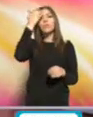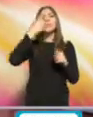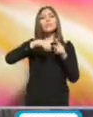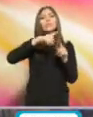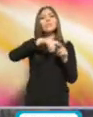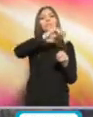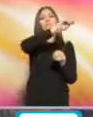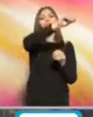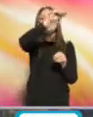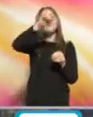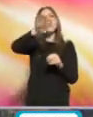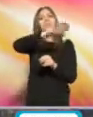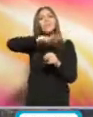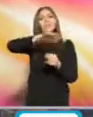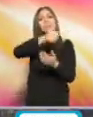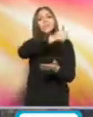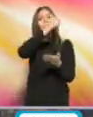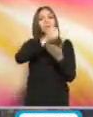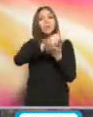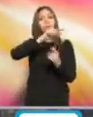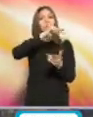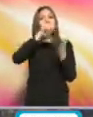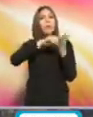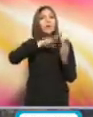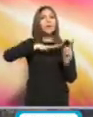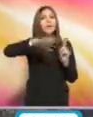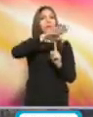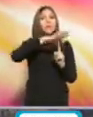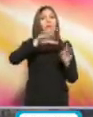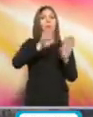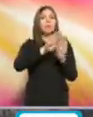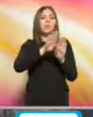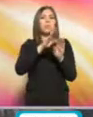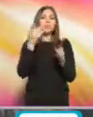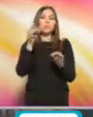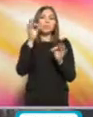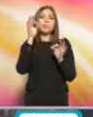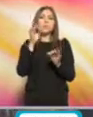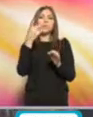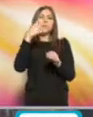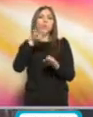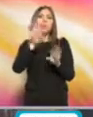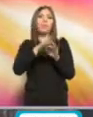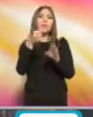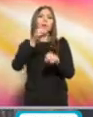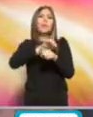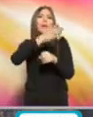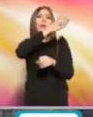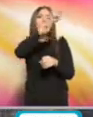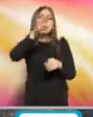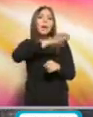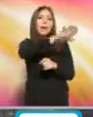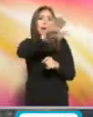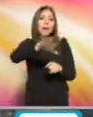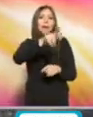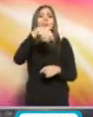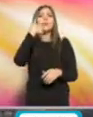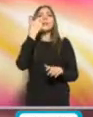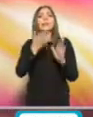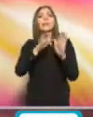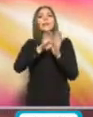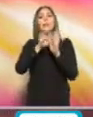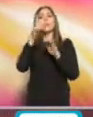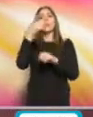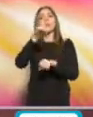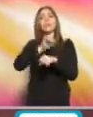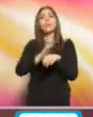zonas no urbanas, que hay muchas. Yo escogí, fíjense, dos lugares para zonas de día de campo, si la queremos llevar así como a pasar el día, y